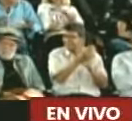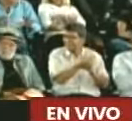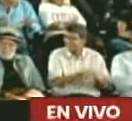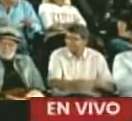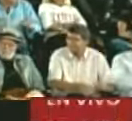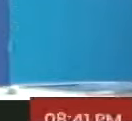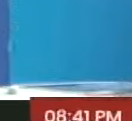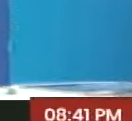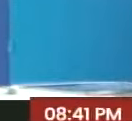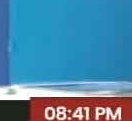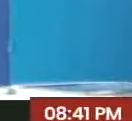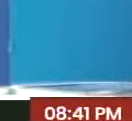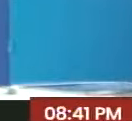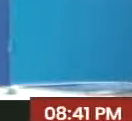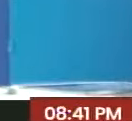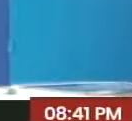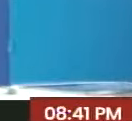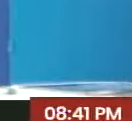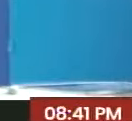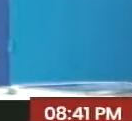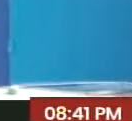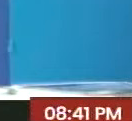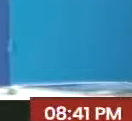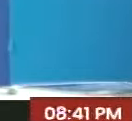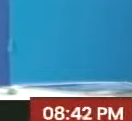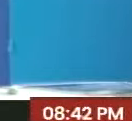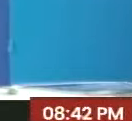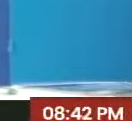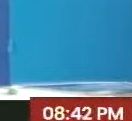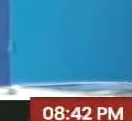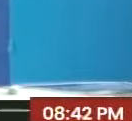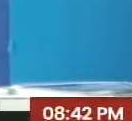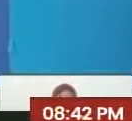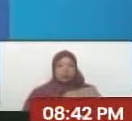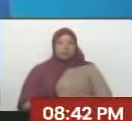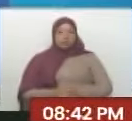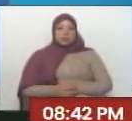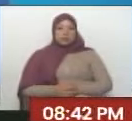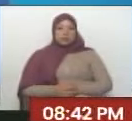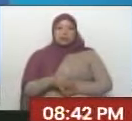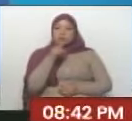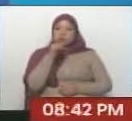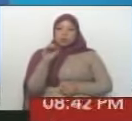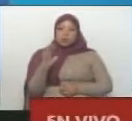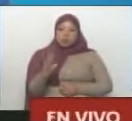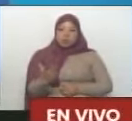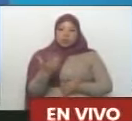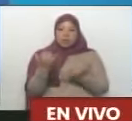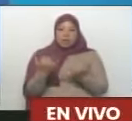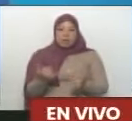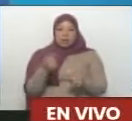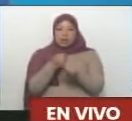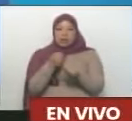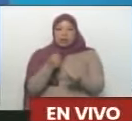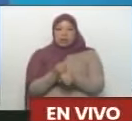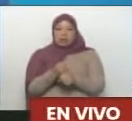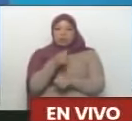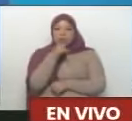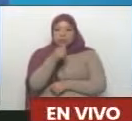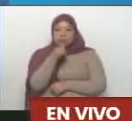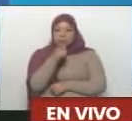Gracias, gracias, gracias. Bueno, fíjate, y en quinto lugar, en el primer